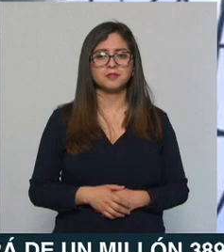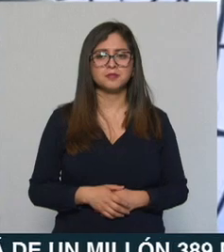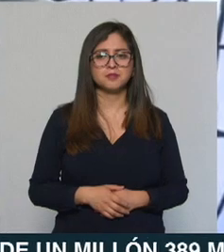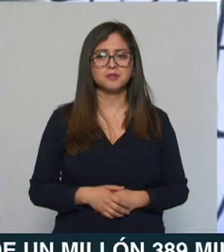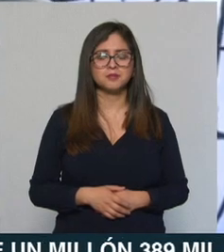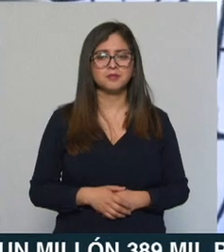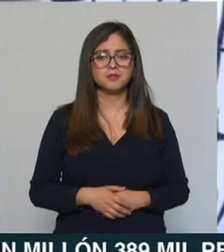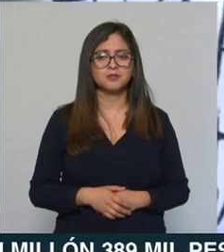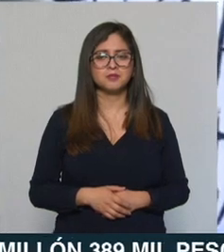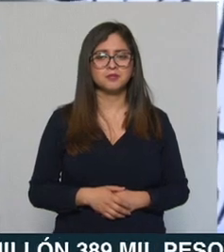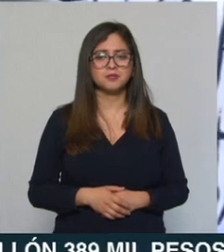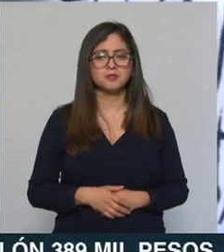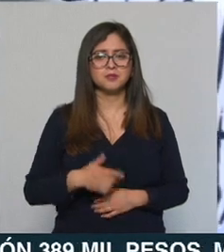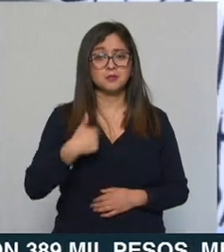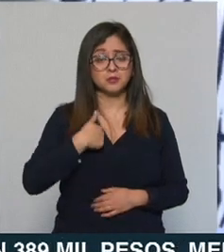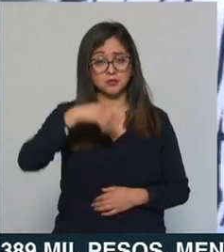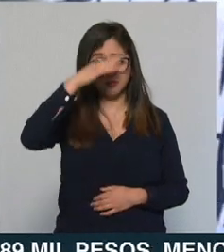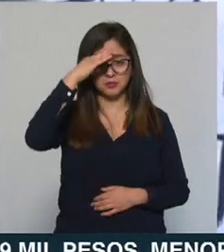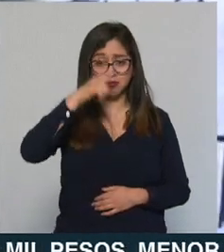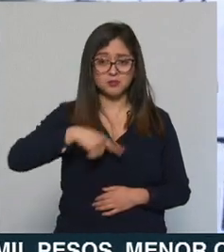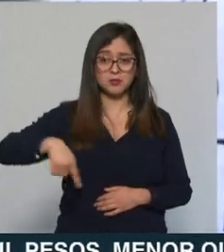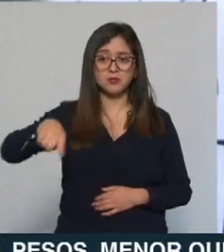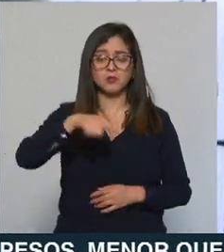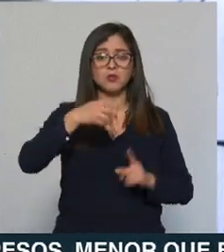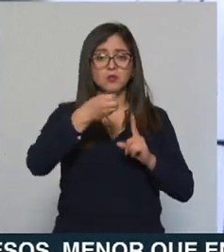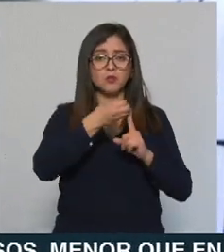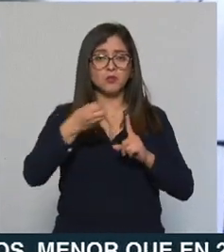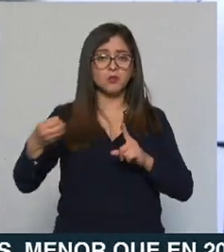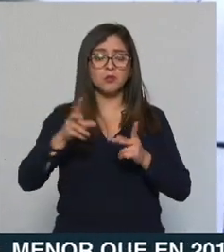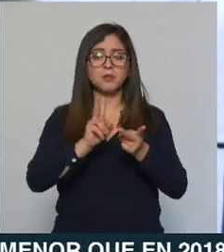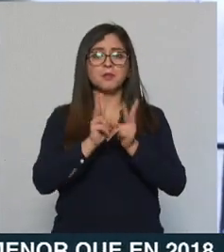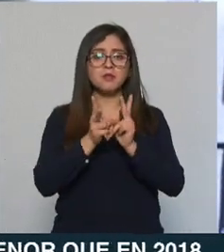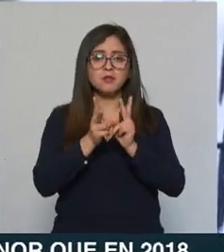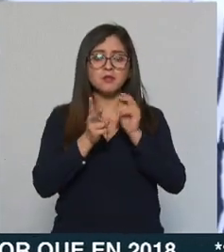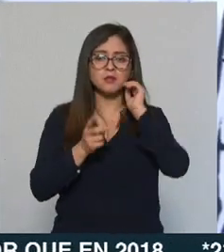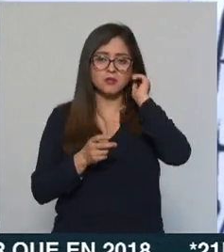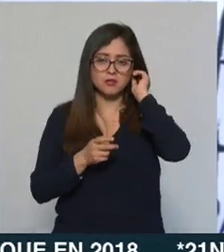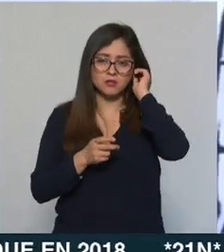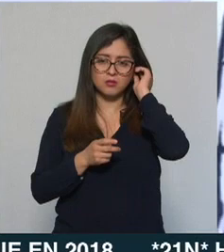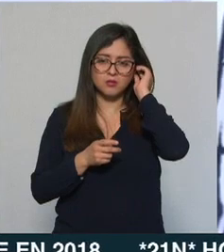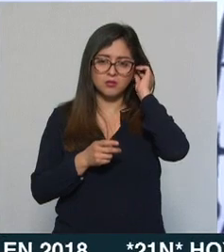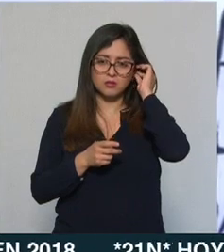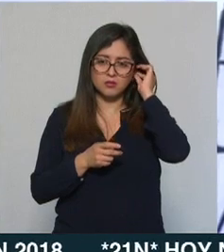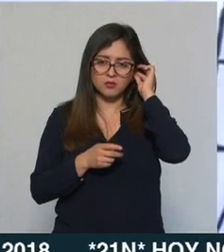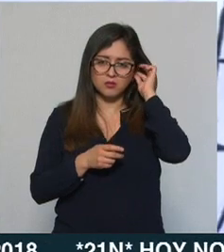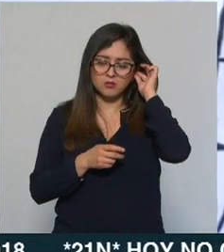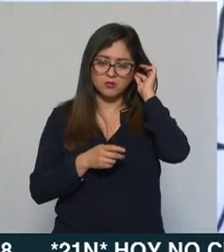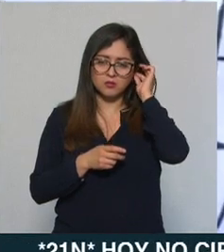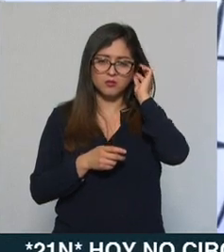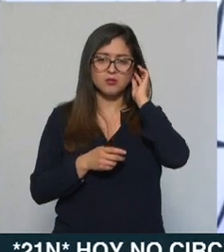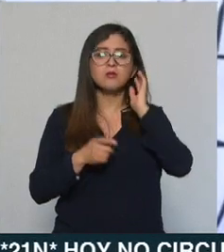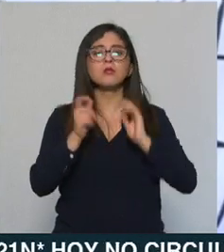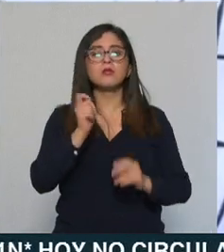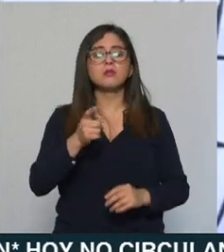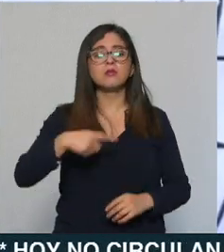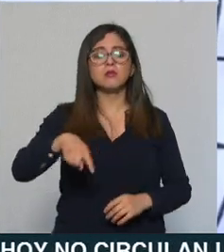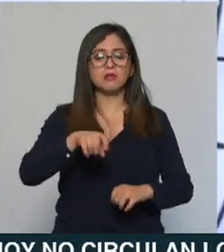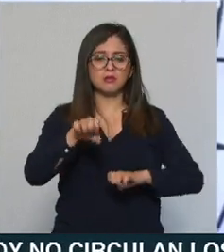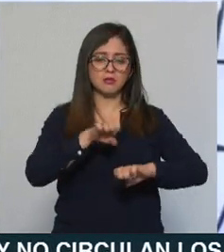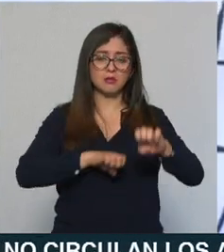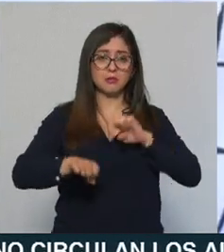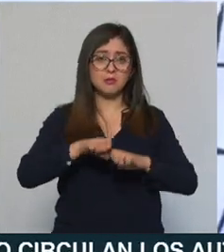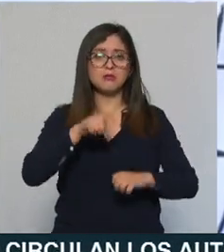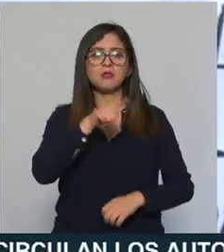la organización vecinal es fundamental para lograr que estas acciones de las empresas